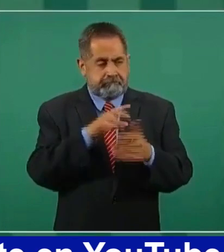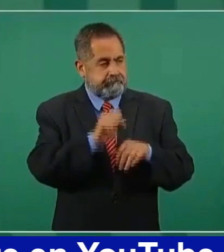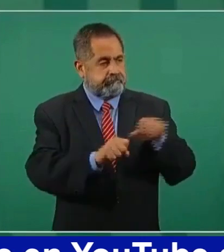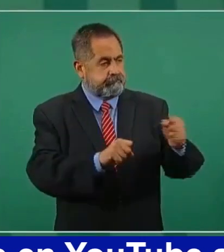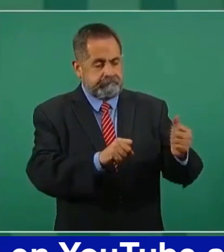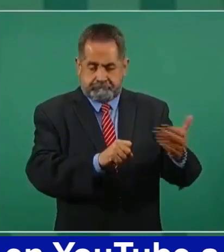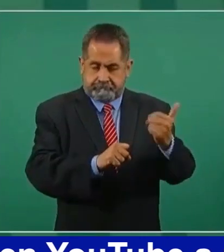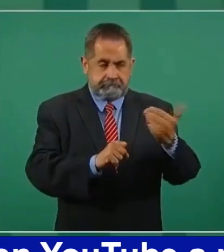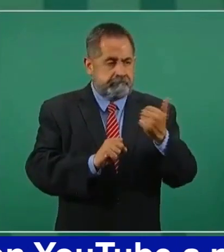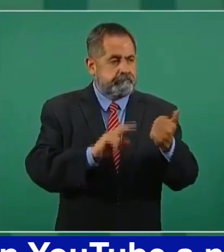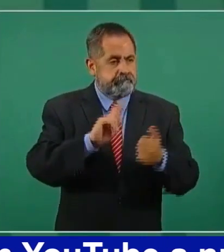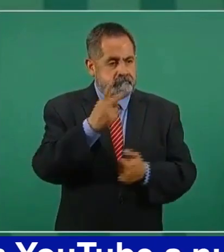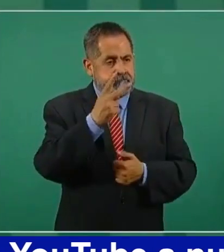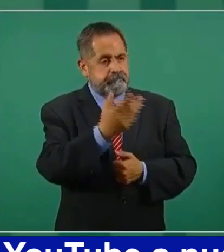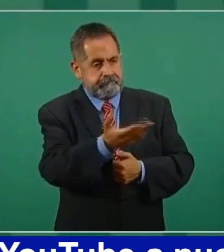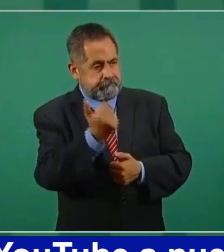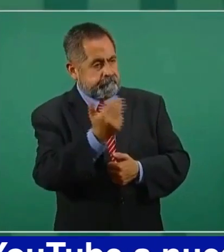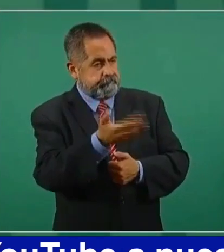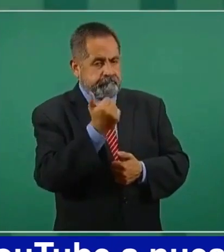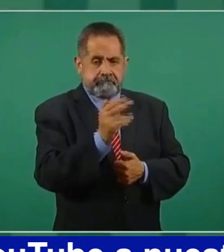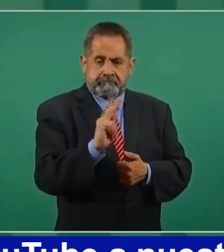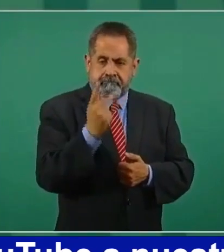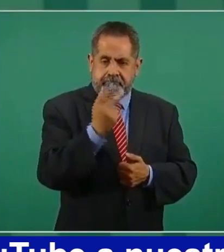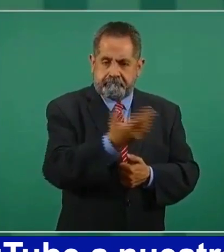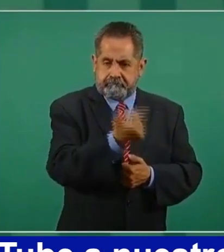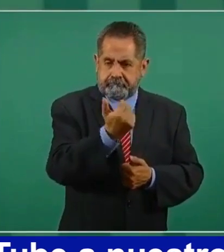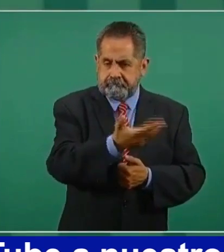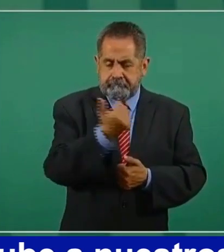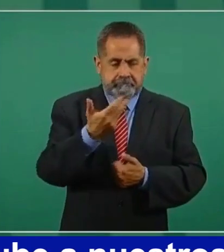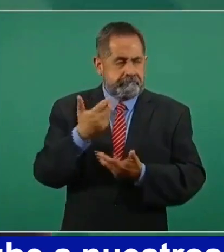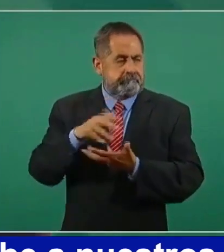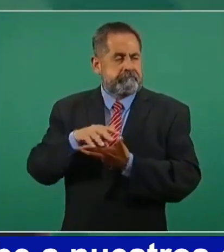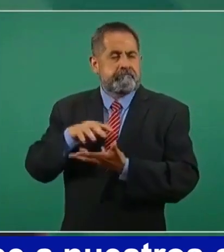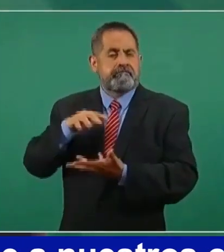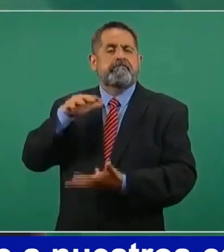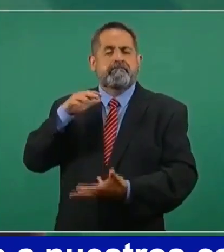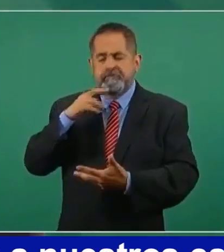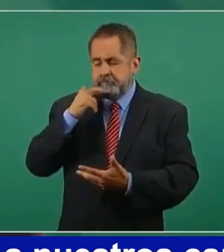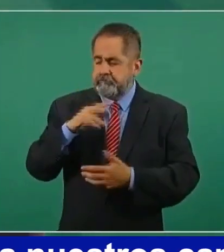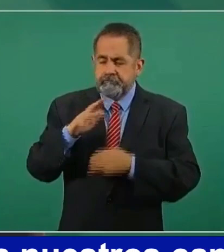recogiendo dinero, recuperando dinero.